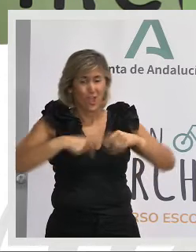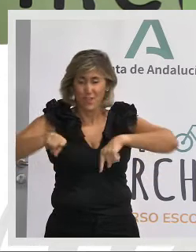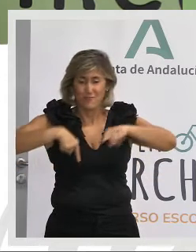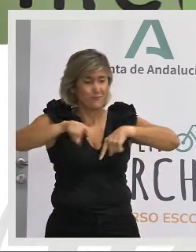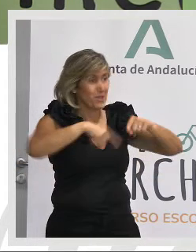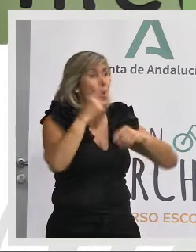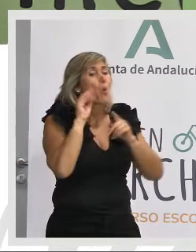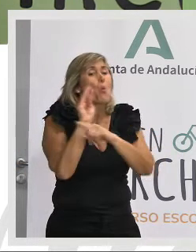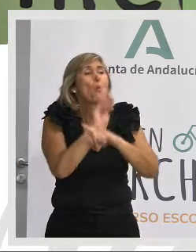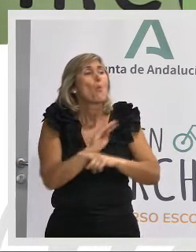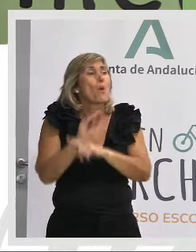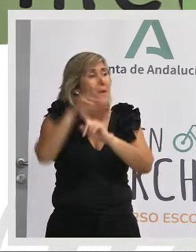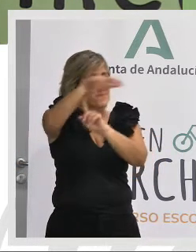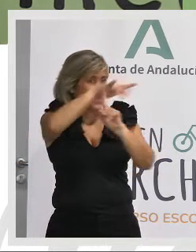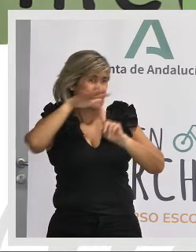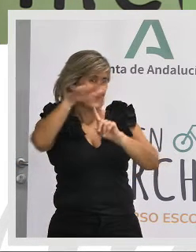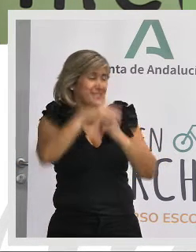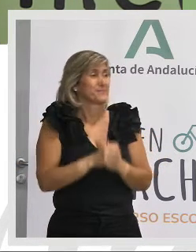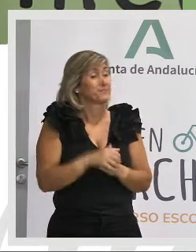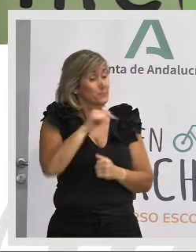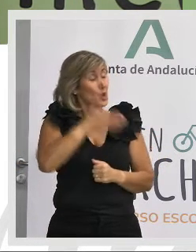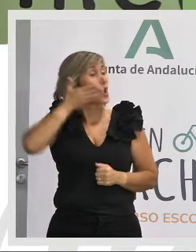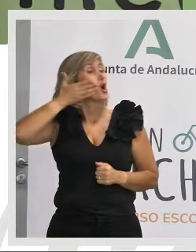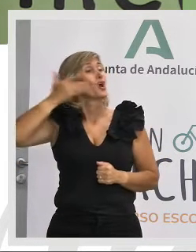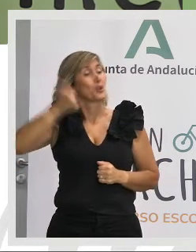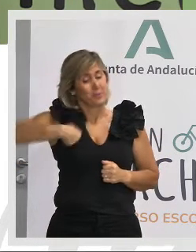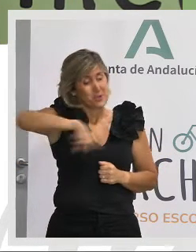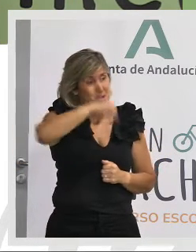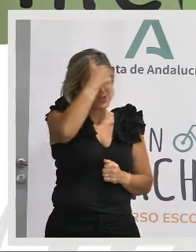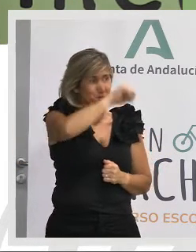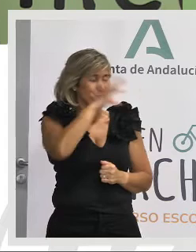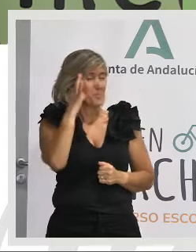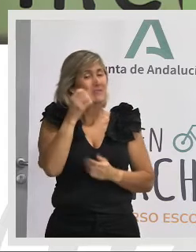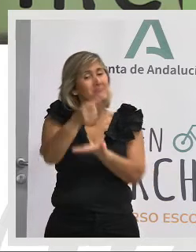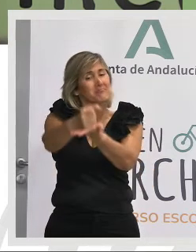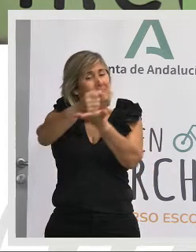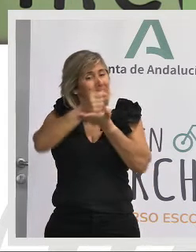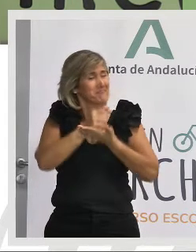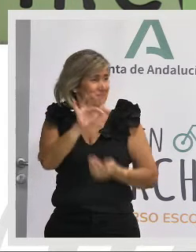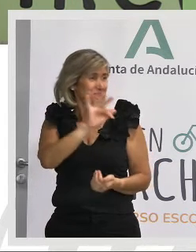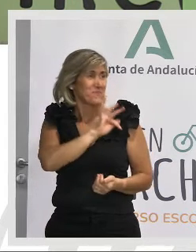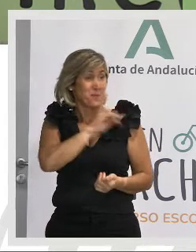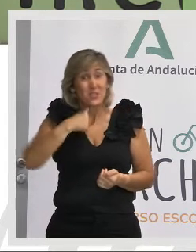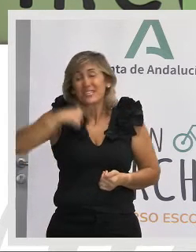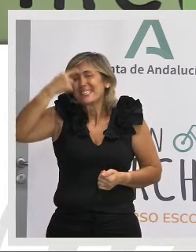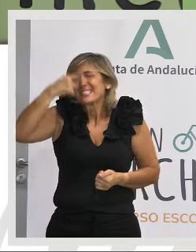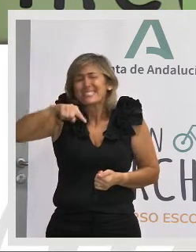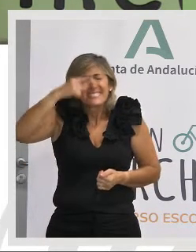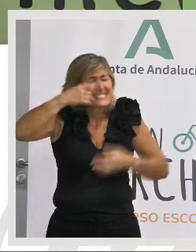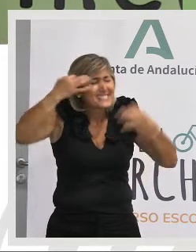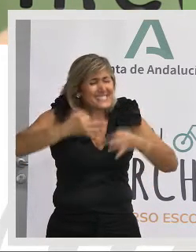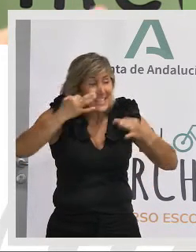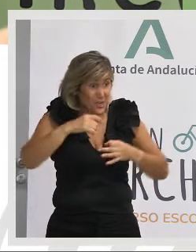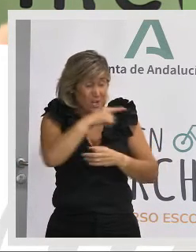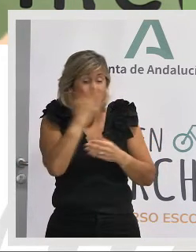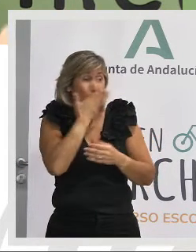medio ambiente. Es un honor para todos nosotros y nosotras recibir este premio. Estoy segura que los niños y niñas del CEI